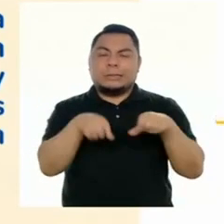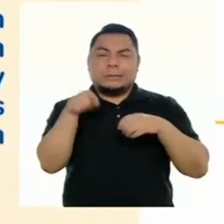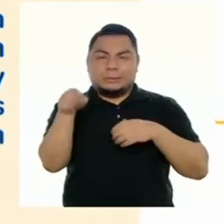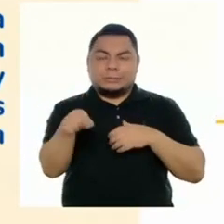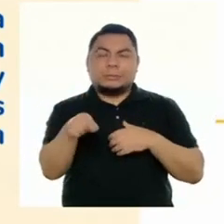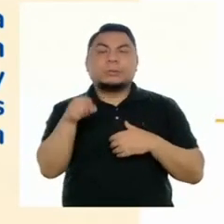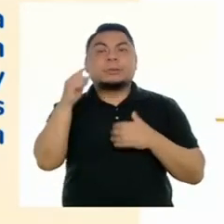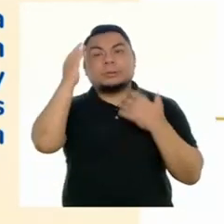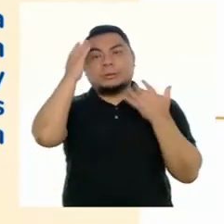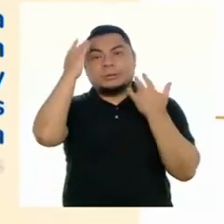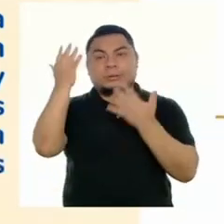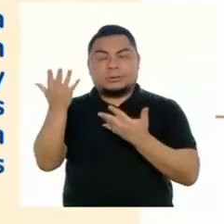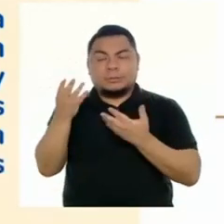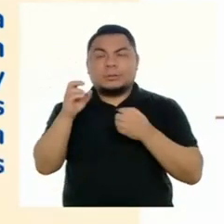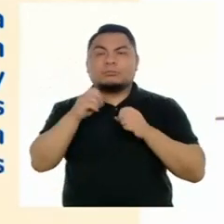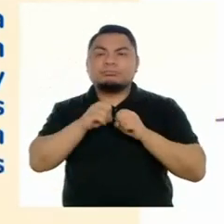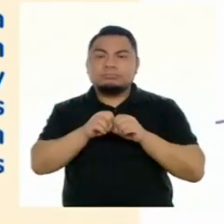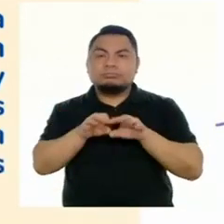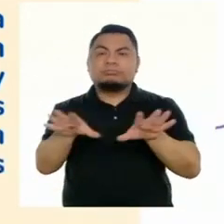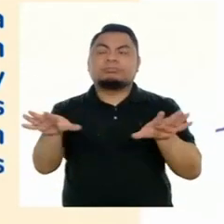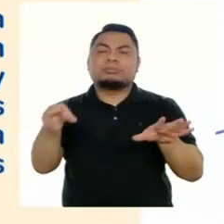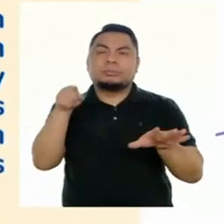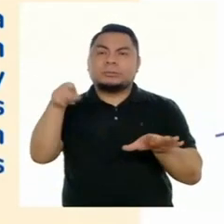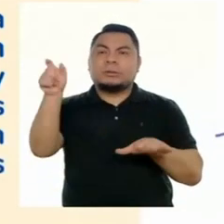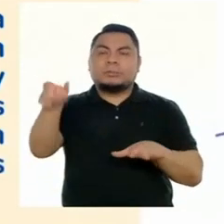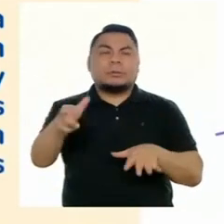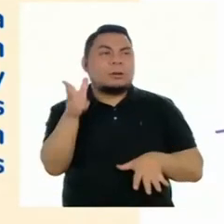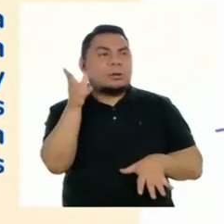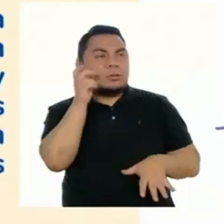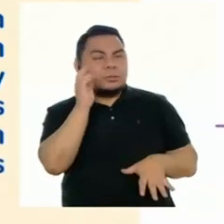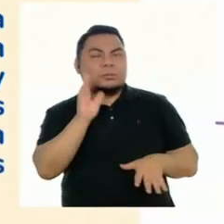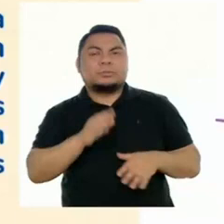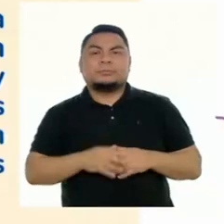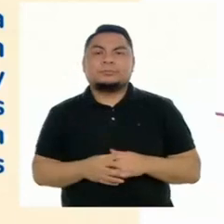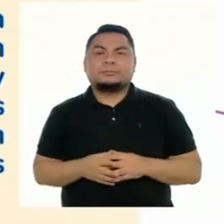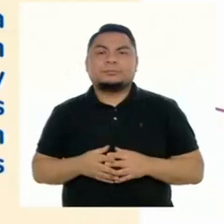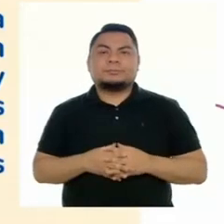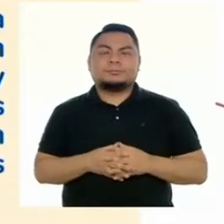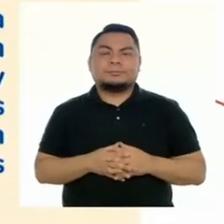hechos y esperan influir en sus receptores.